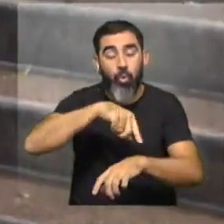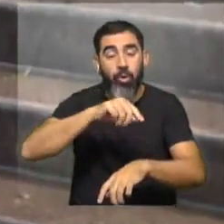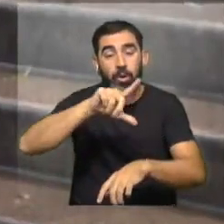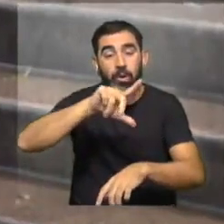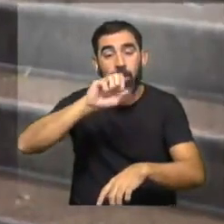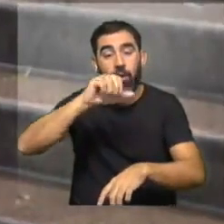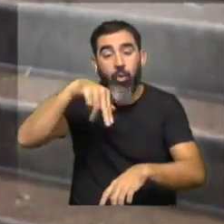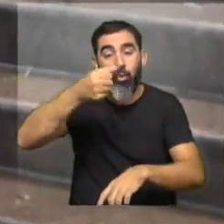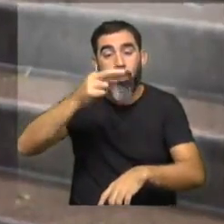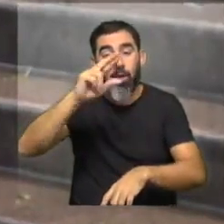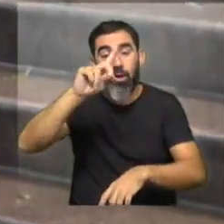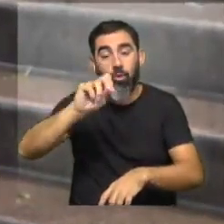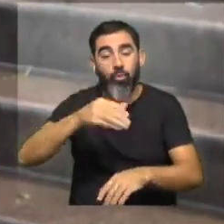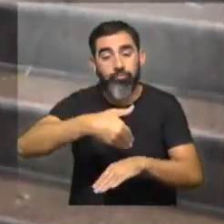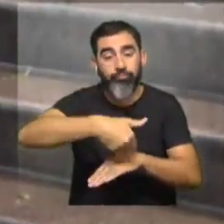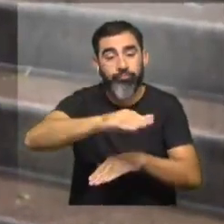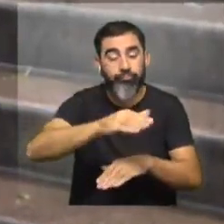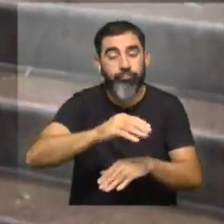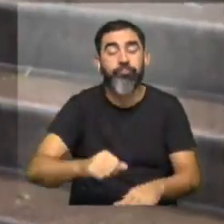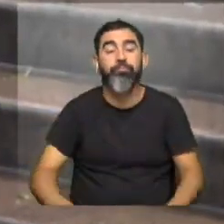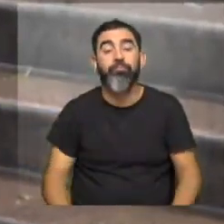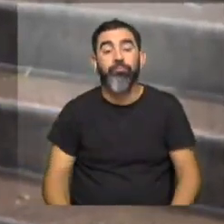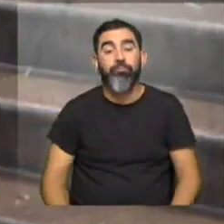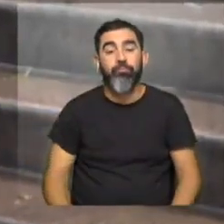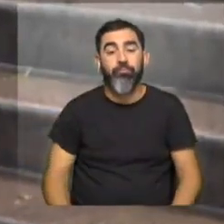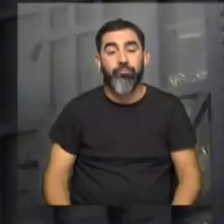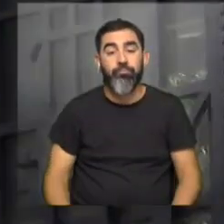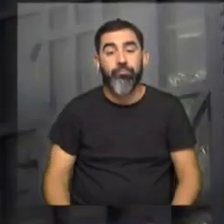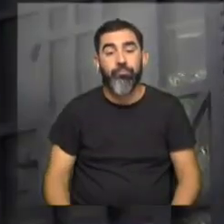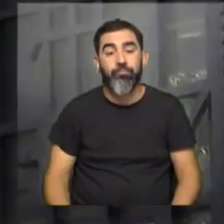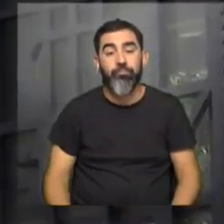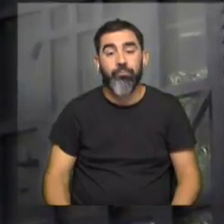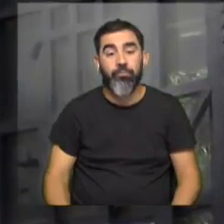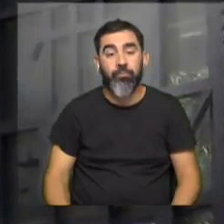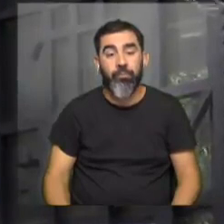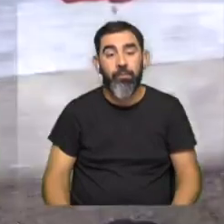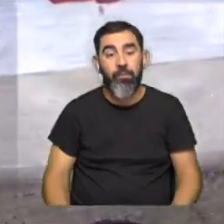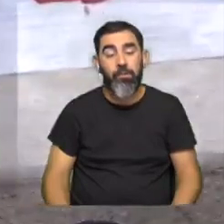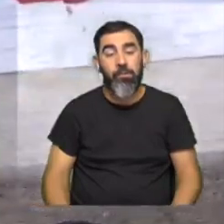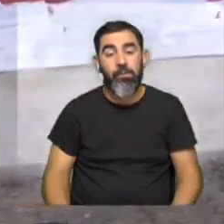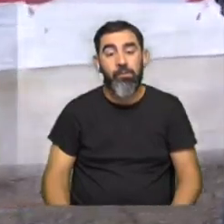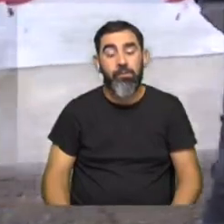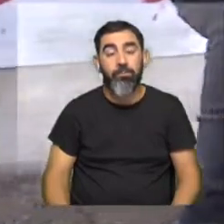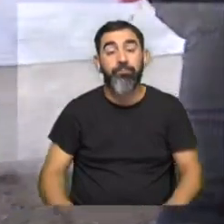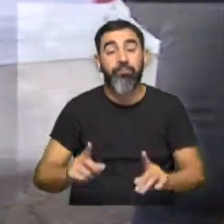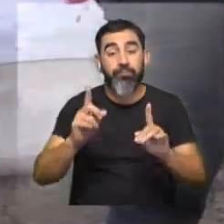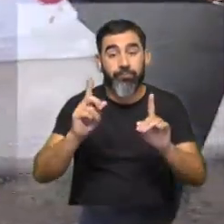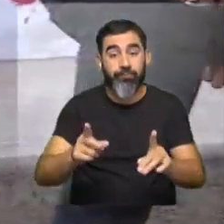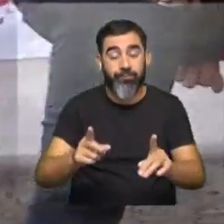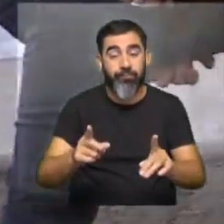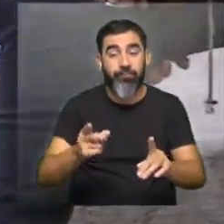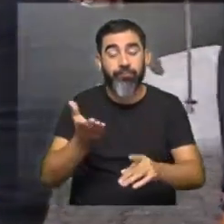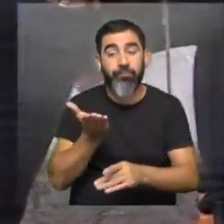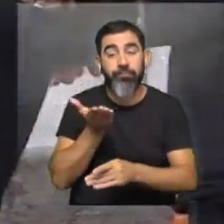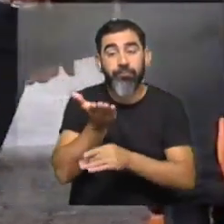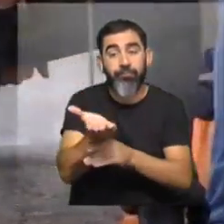fue separado del cargo. Además, bueno, estamos justamente